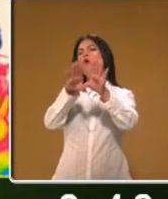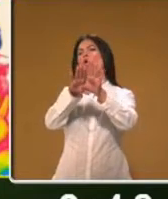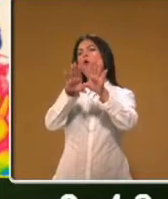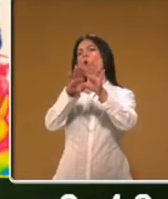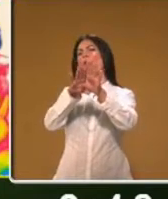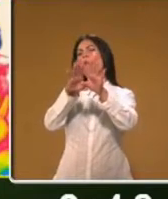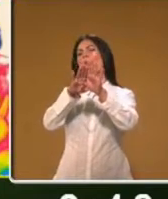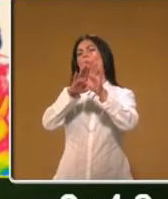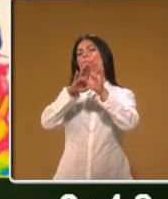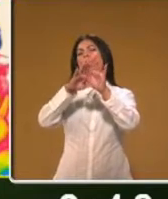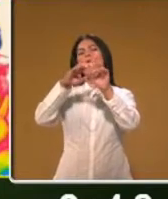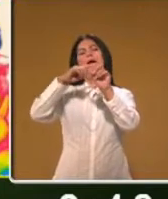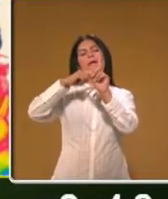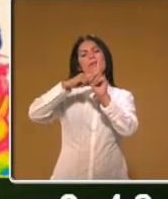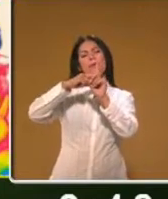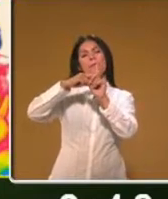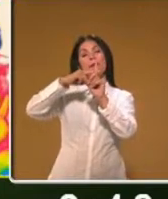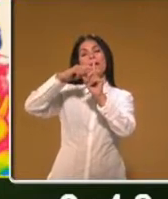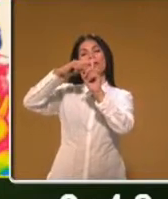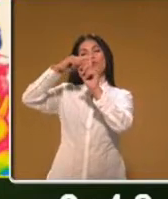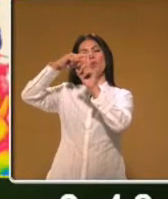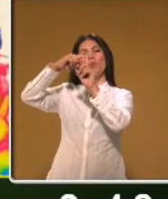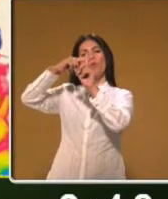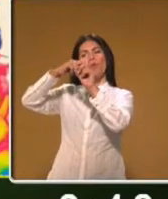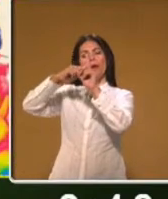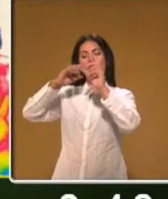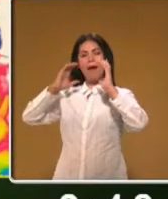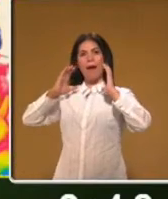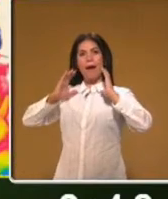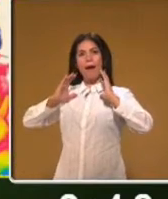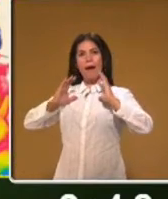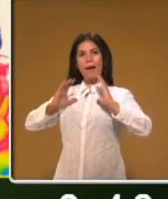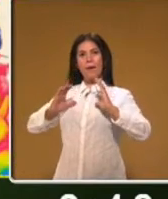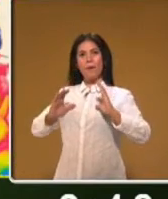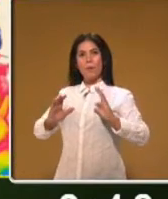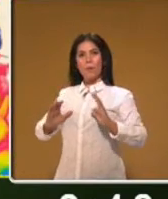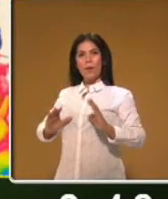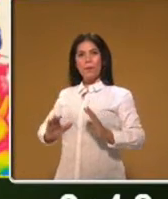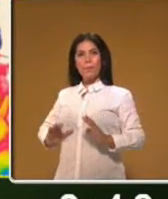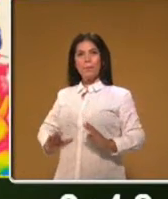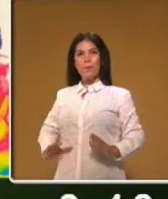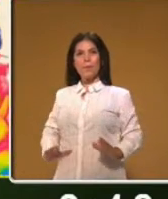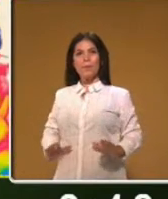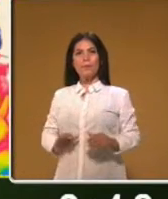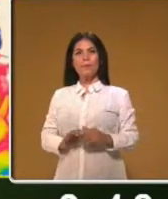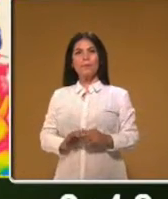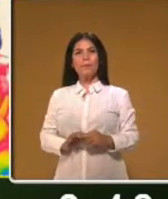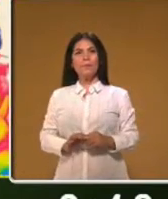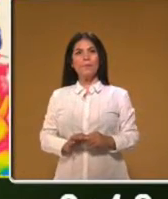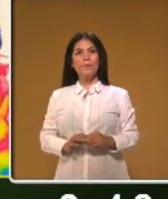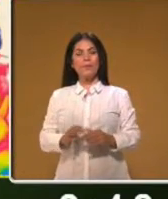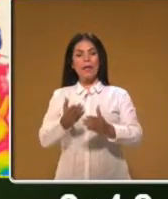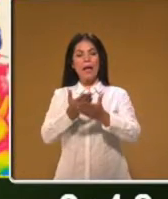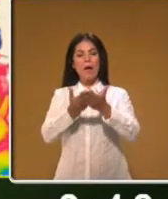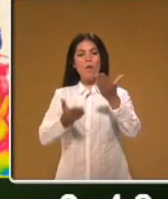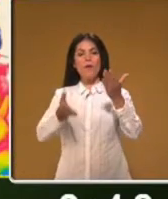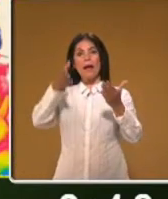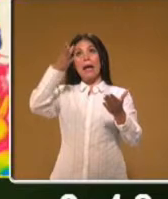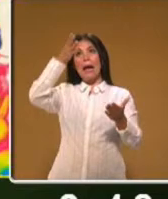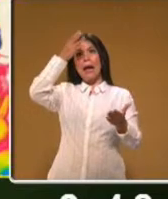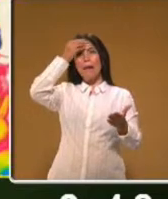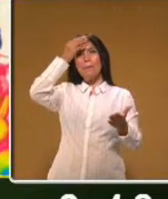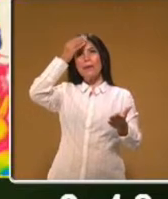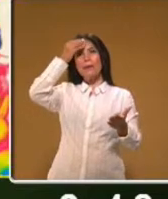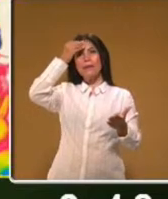electricidad en el cuerpo humano. Ahí nosotros vamos a repasar el aprendizaje esperado, identifica las funciones de